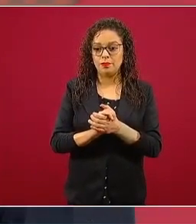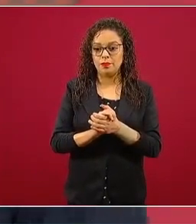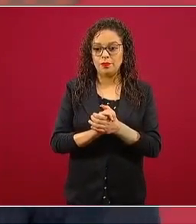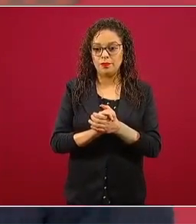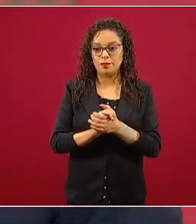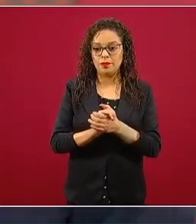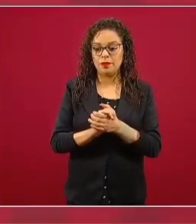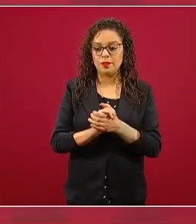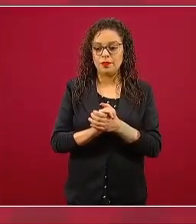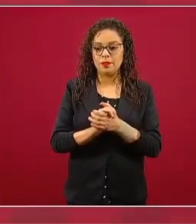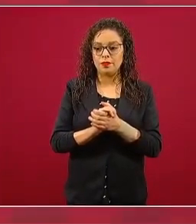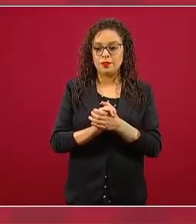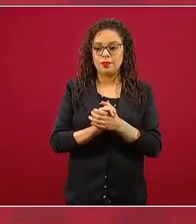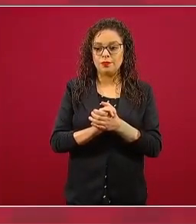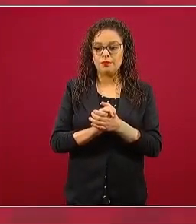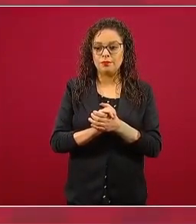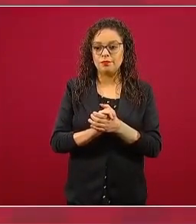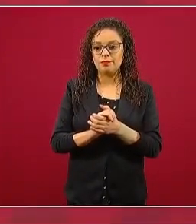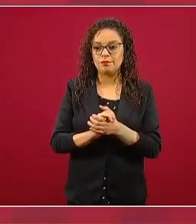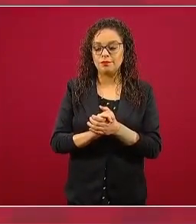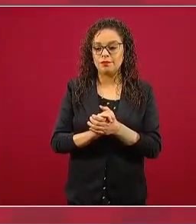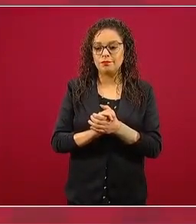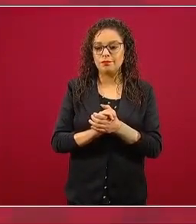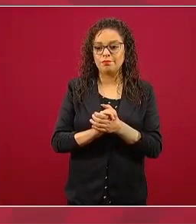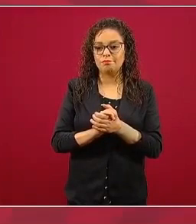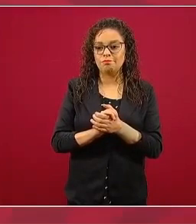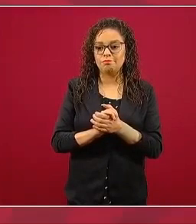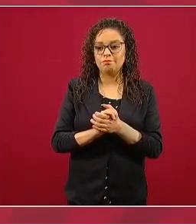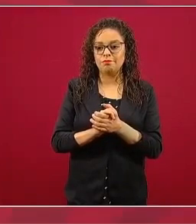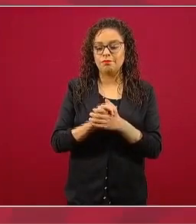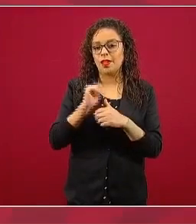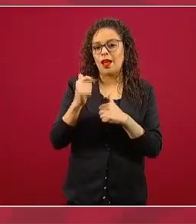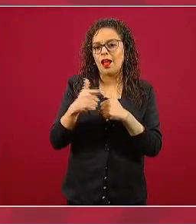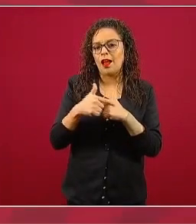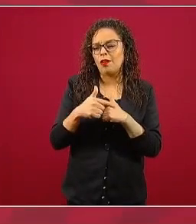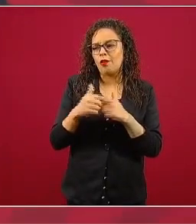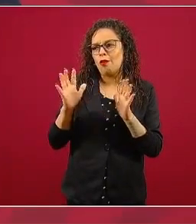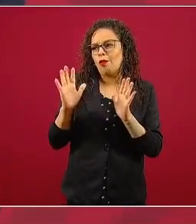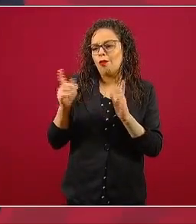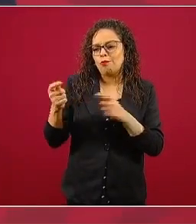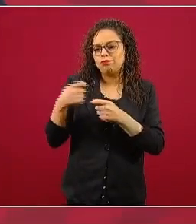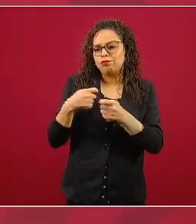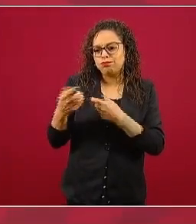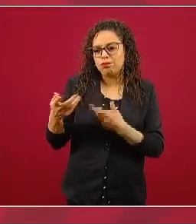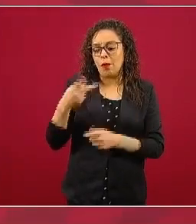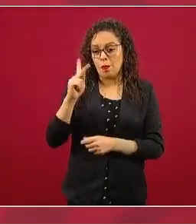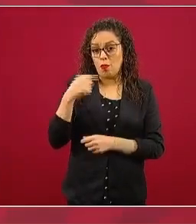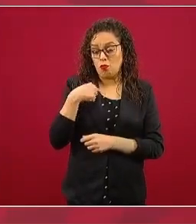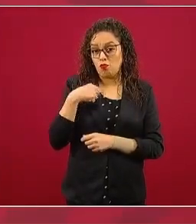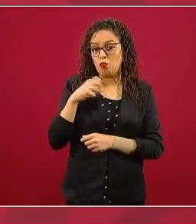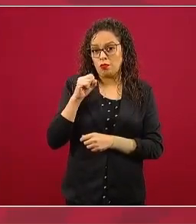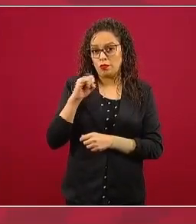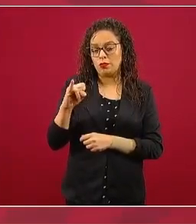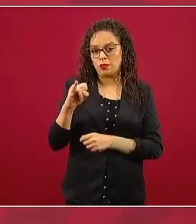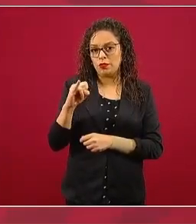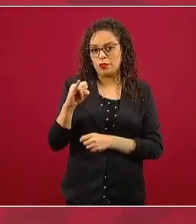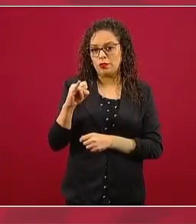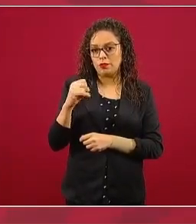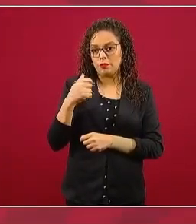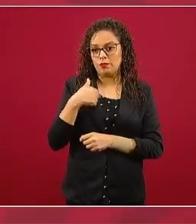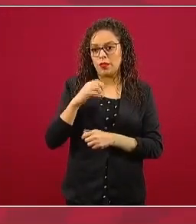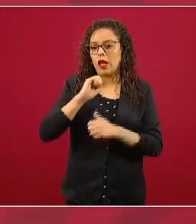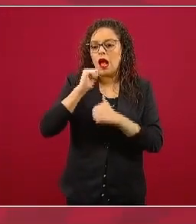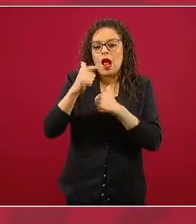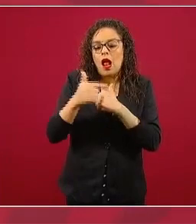Y no sé qué ella vaya a decir, pero yo sí voy a ofrecer algo,